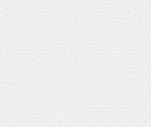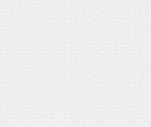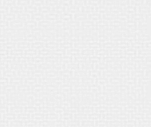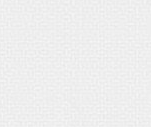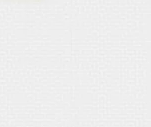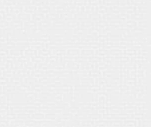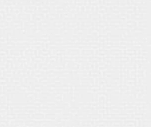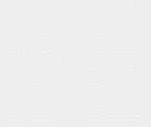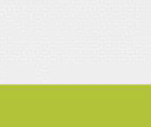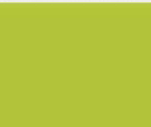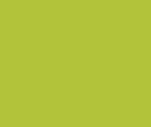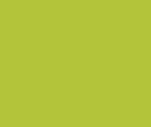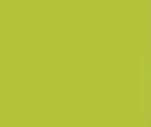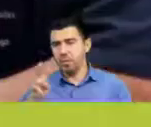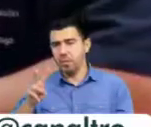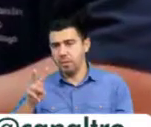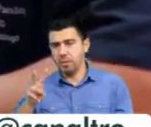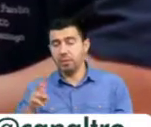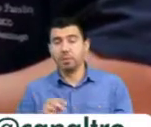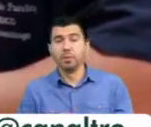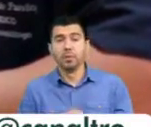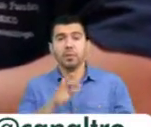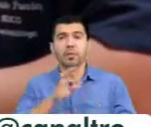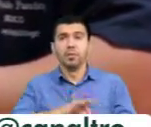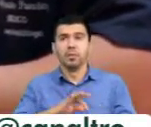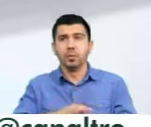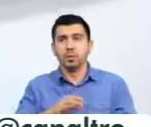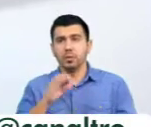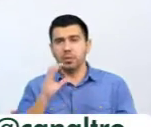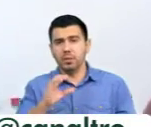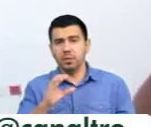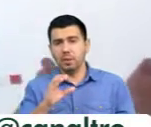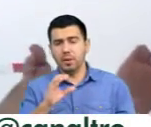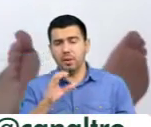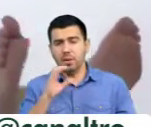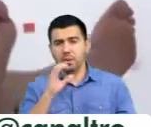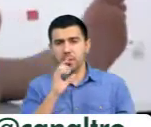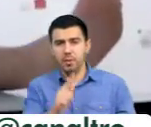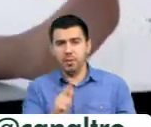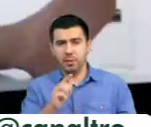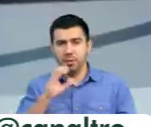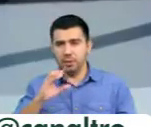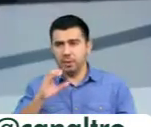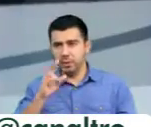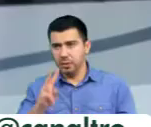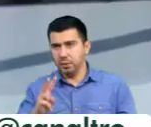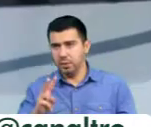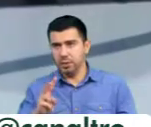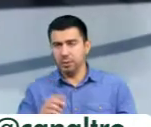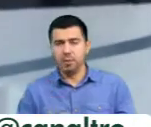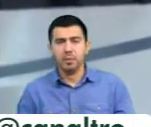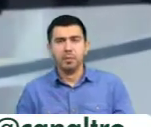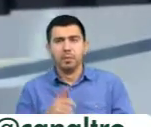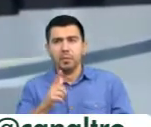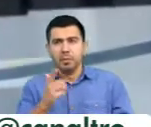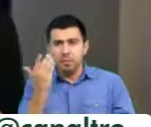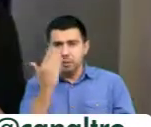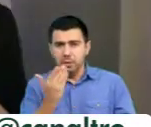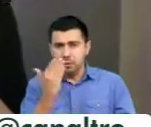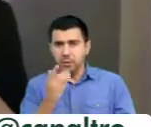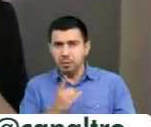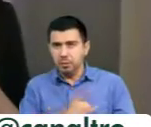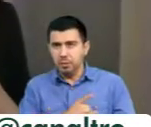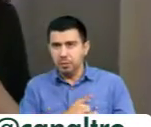ganando con fundación universitaria fsb fue avalada por el ministerio de educación como institución de estudios superiores